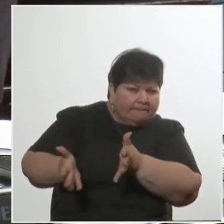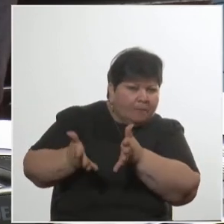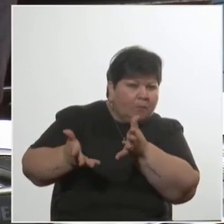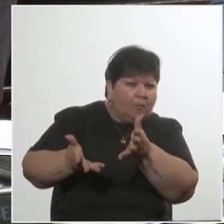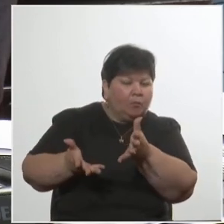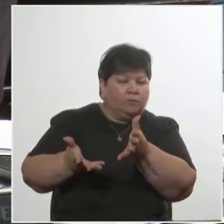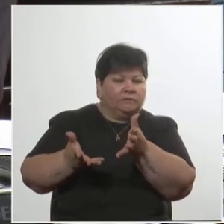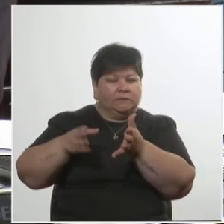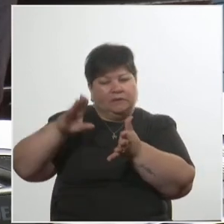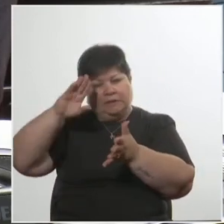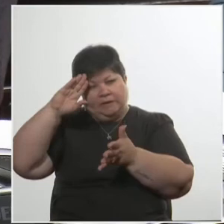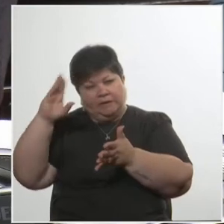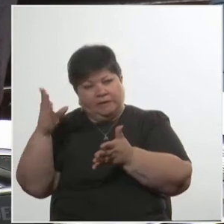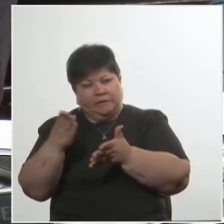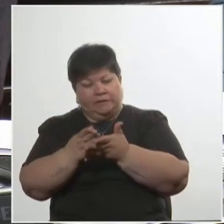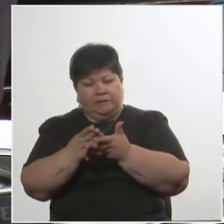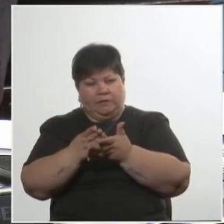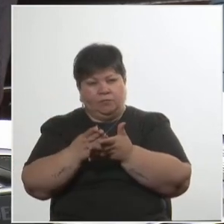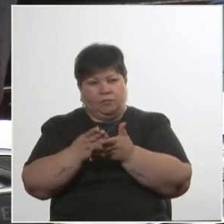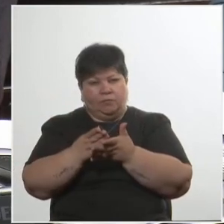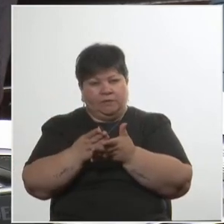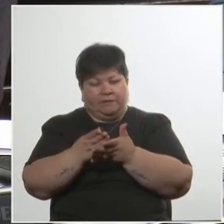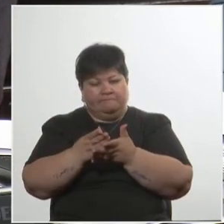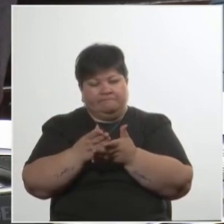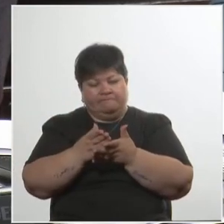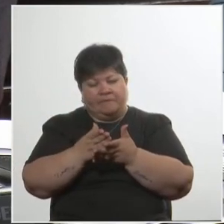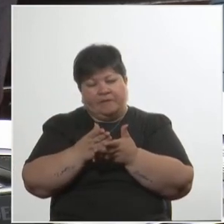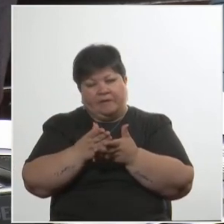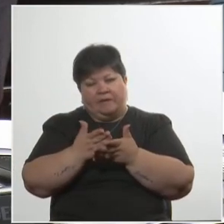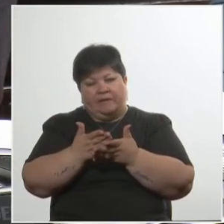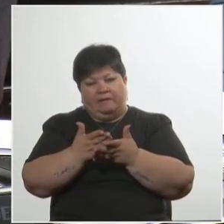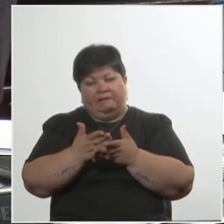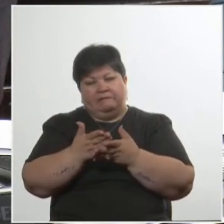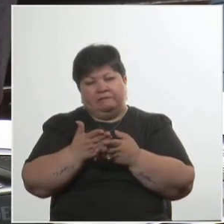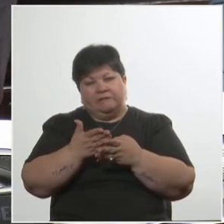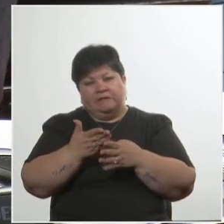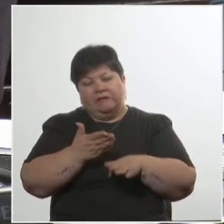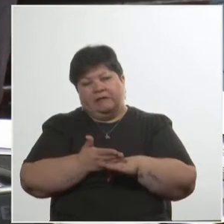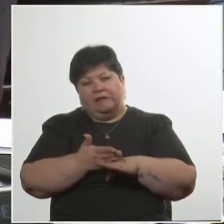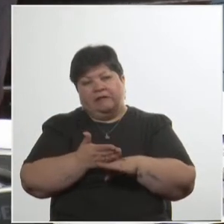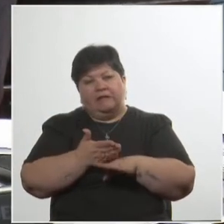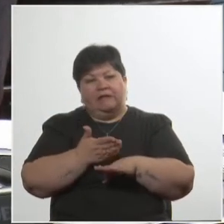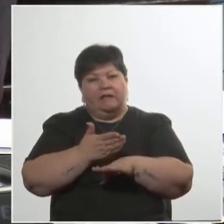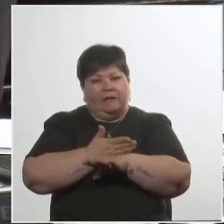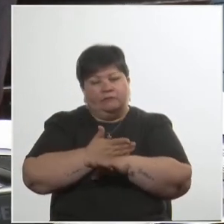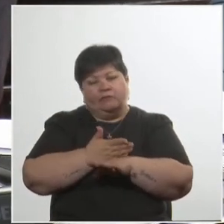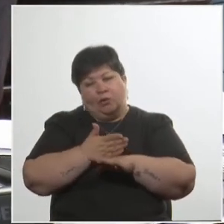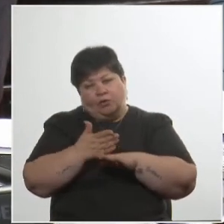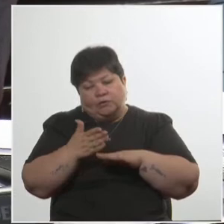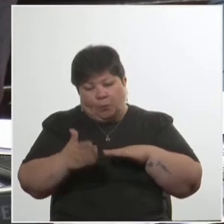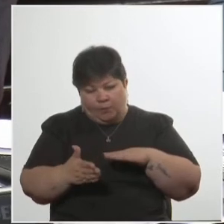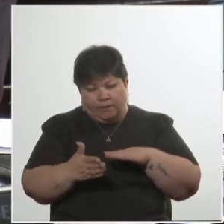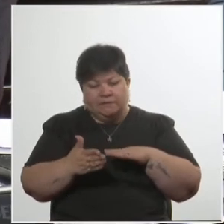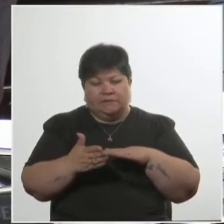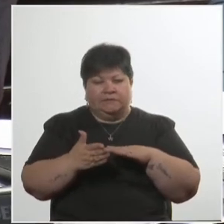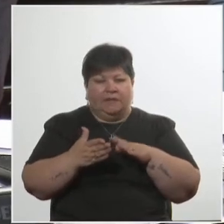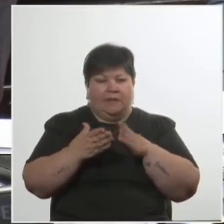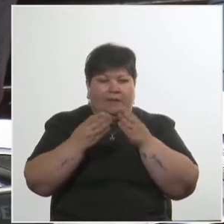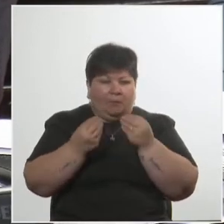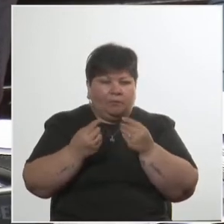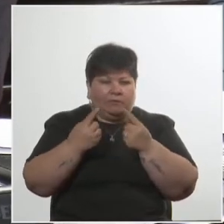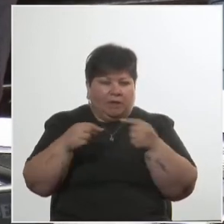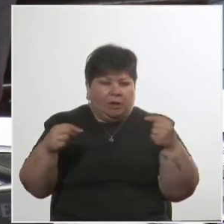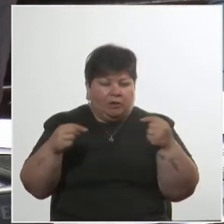al decir del poeta causó innumerables males recordemos que en aquella época el secretario de asuntos